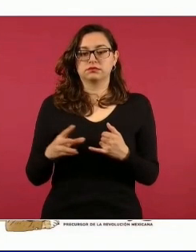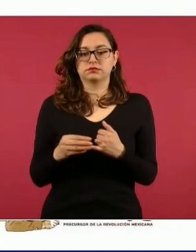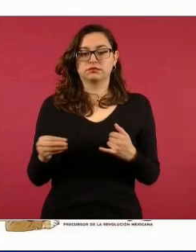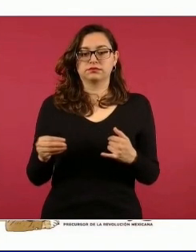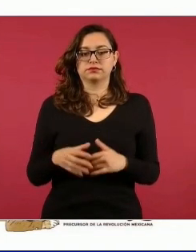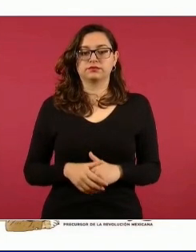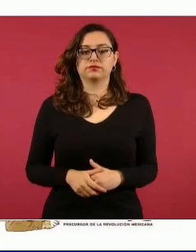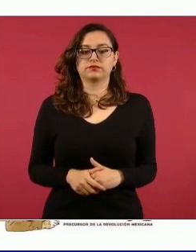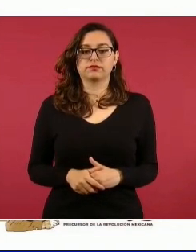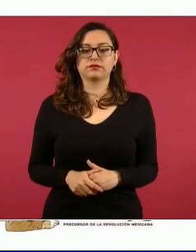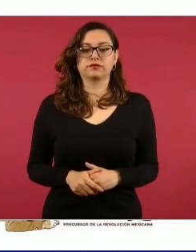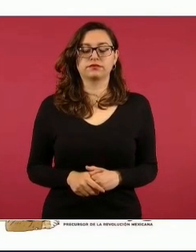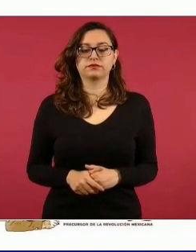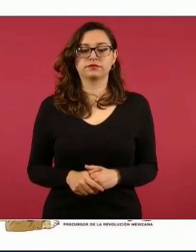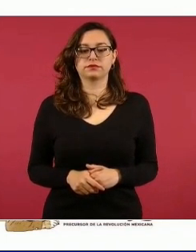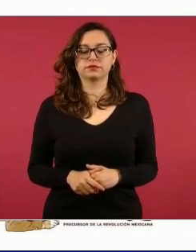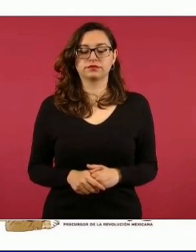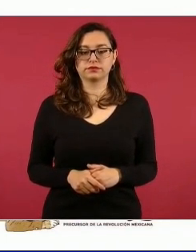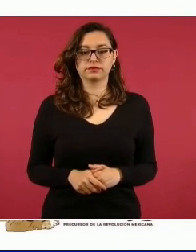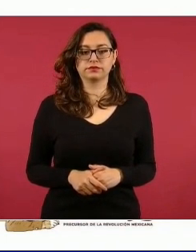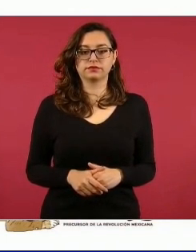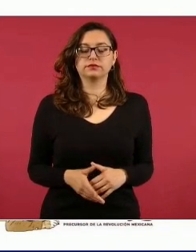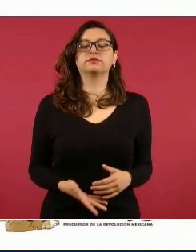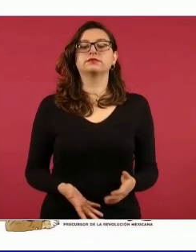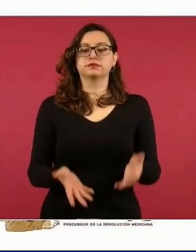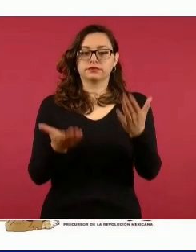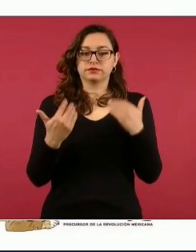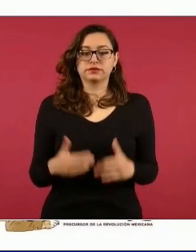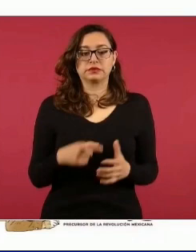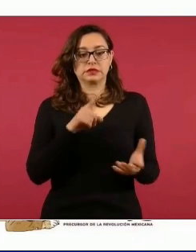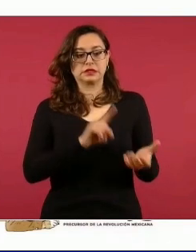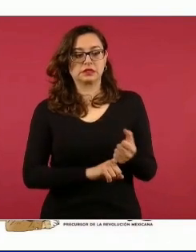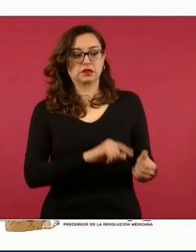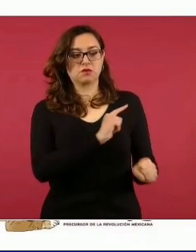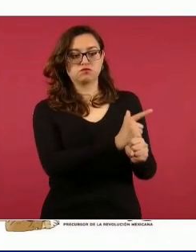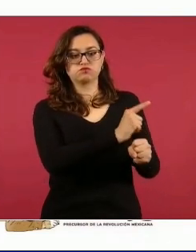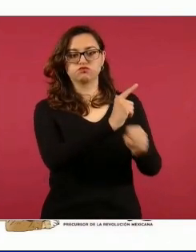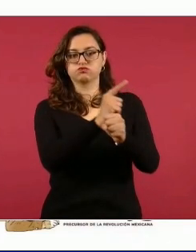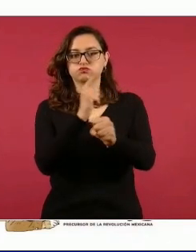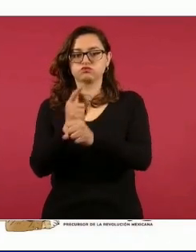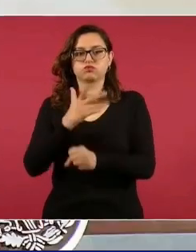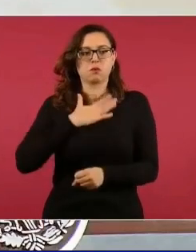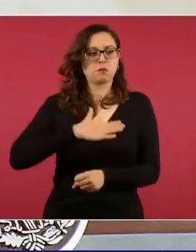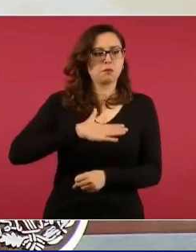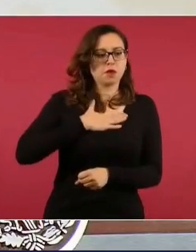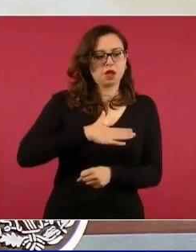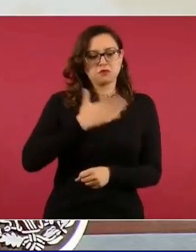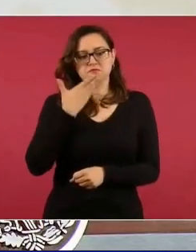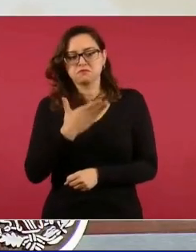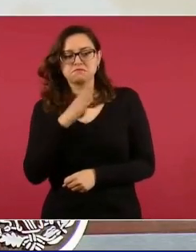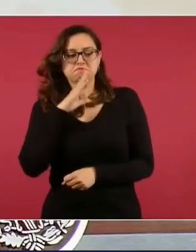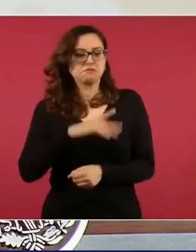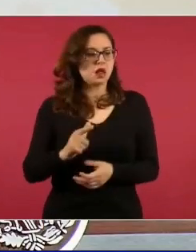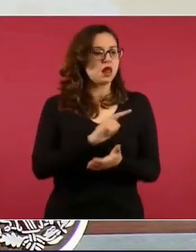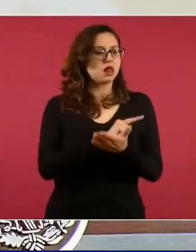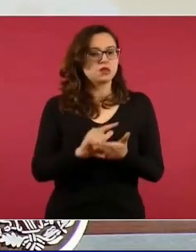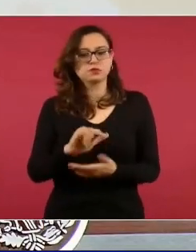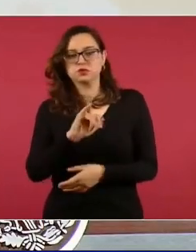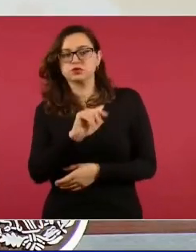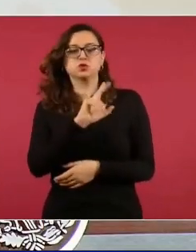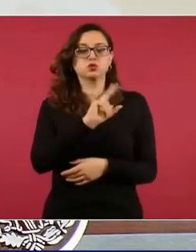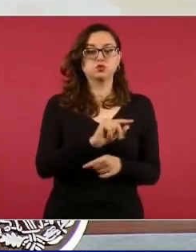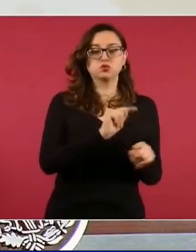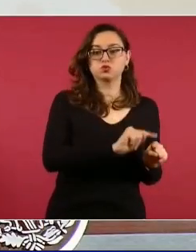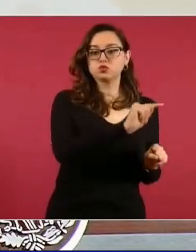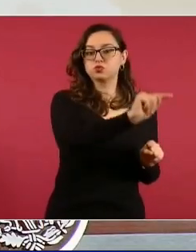14, San Luis Potosí. También seguimos monitoreando el tema de los servicios sanitarios en